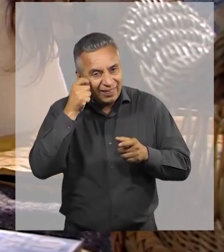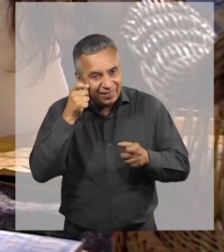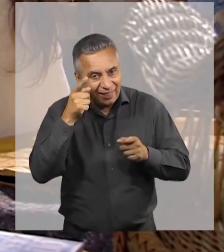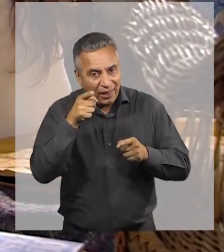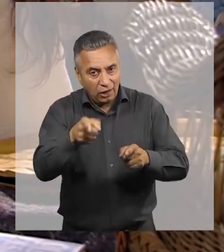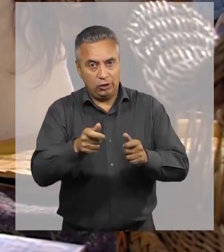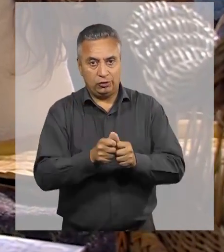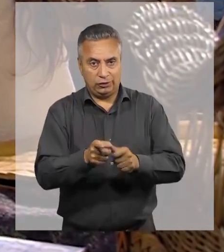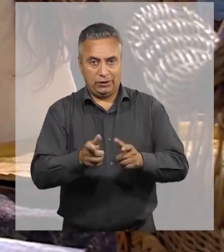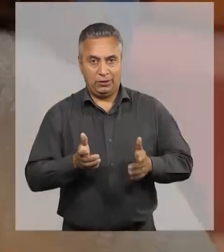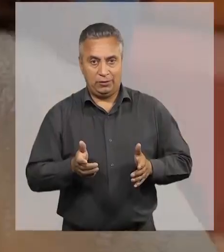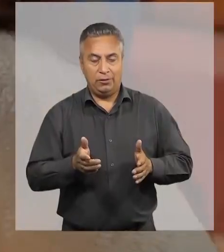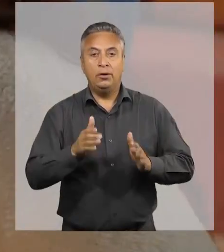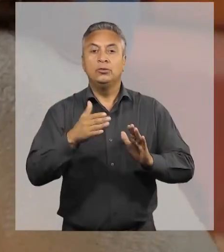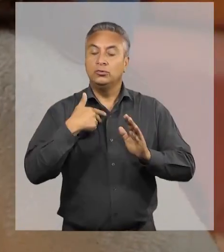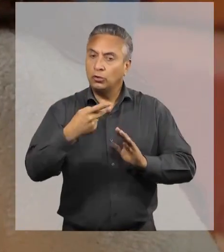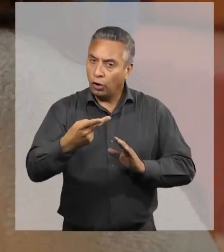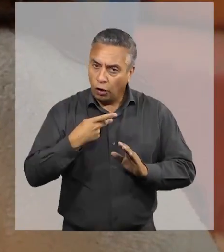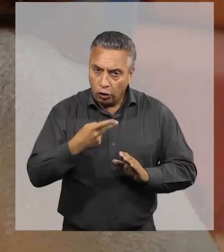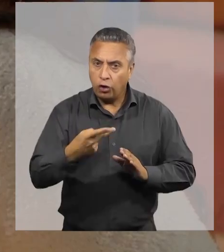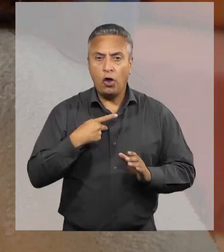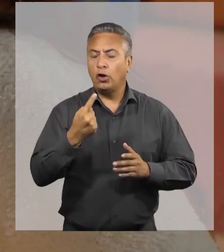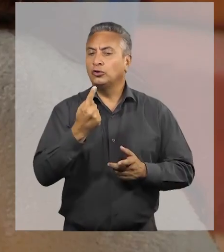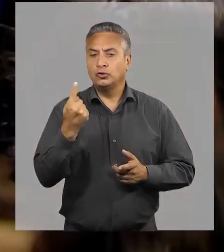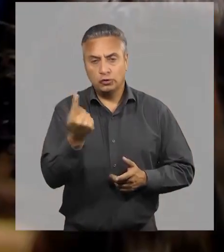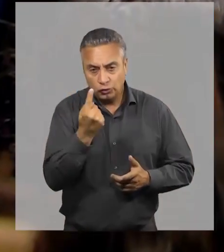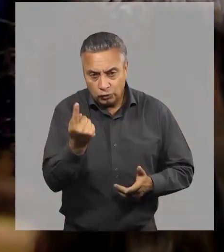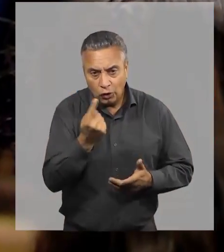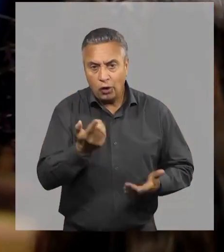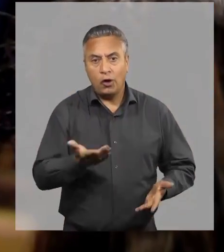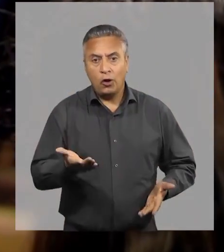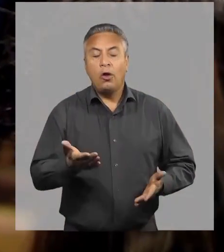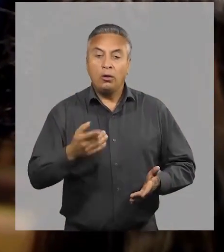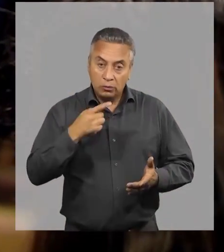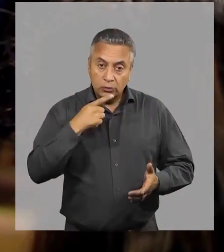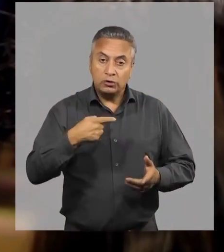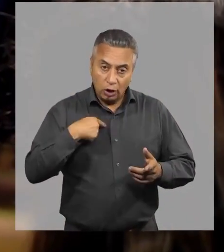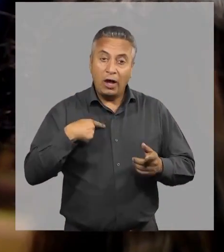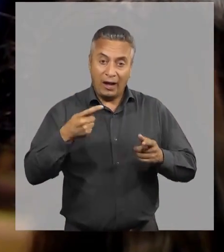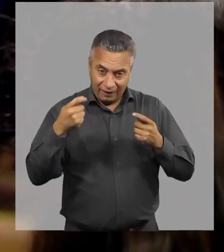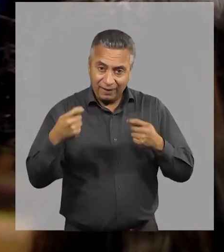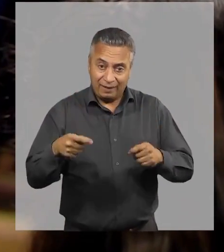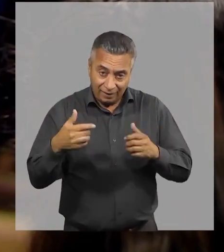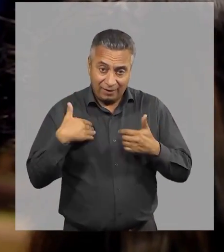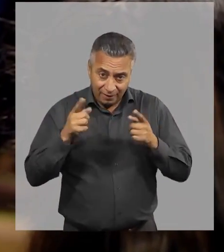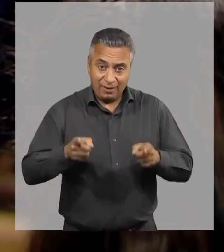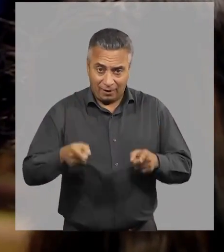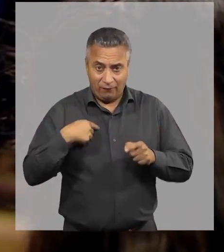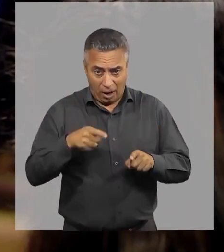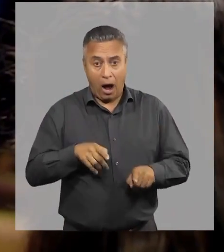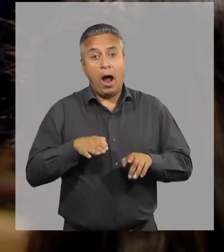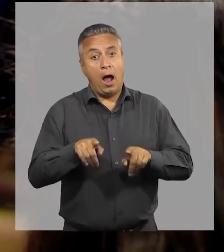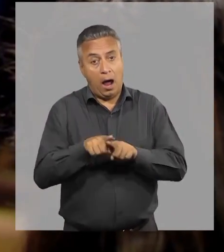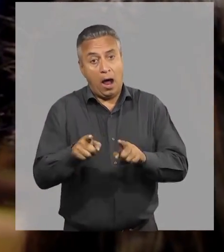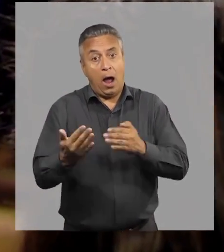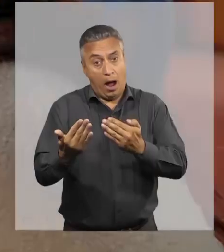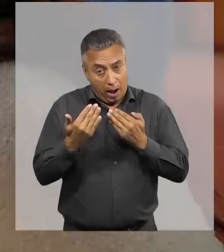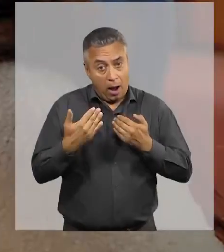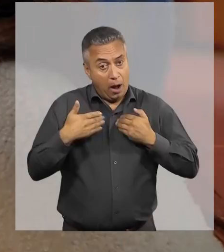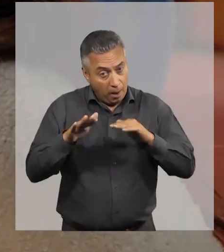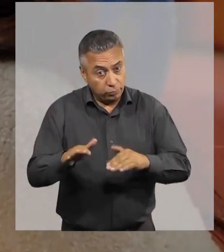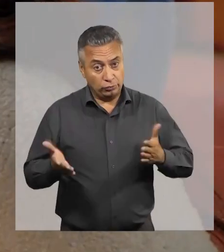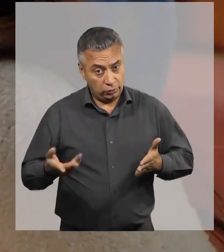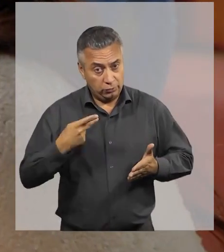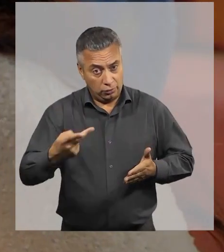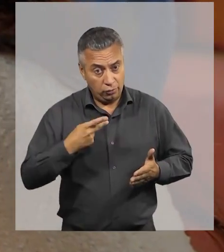poder entenderme contigo. Estamos los dos, solos, así que tenemos que apoyarnos, ¿no crees tú?